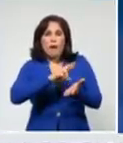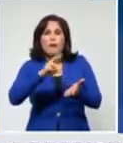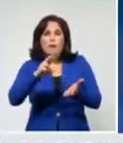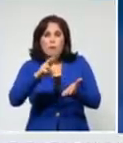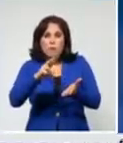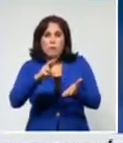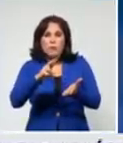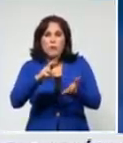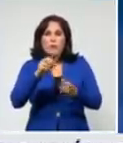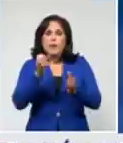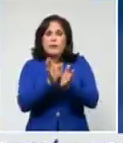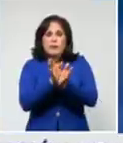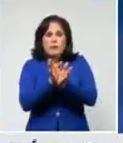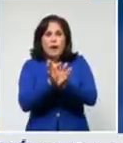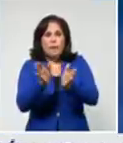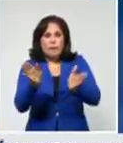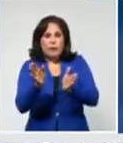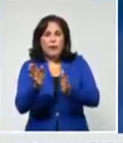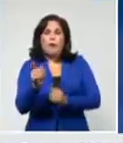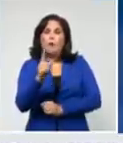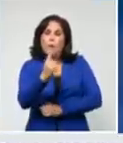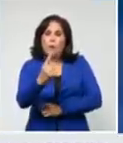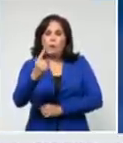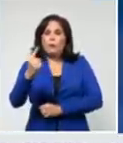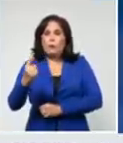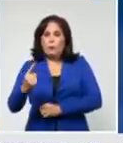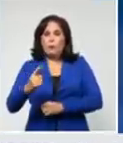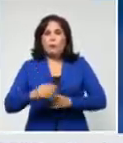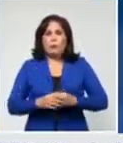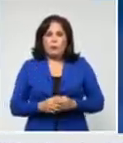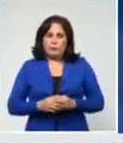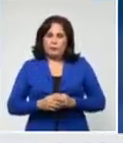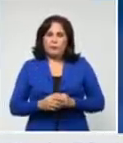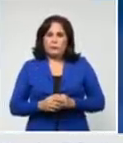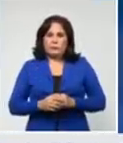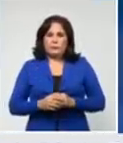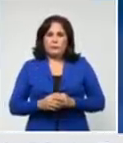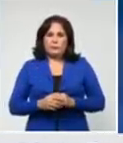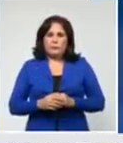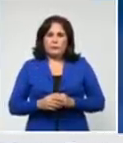de San Miguel del Padrón, un caso de cada uno de ellos.